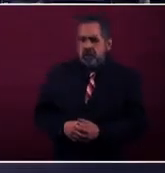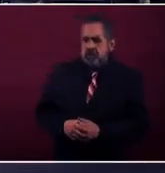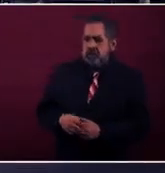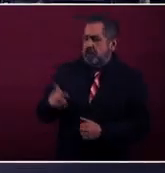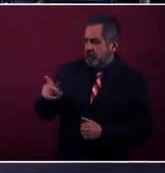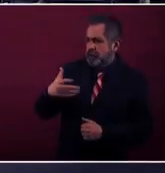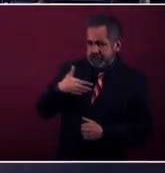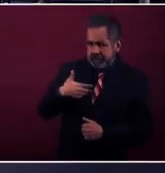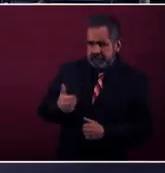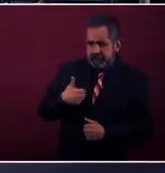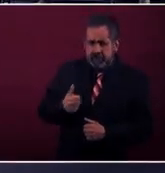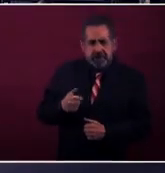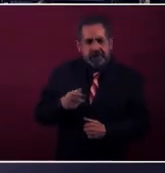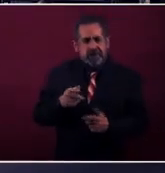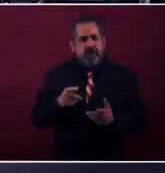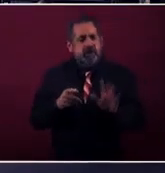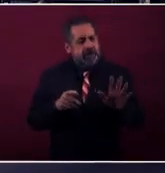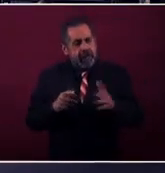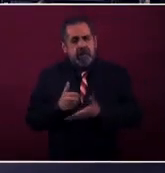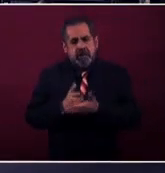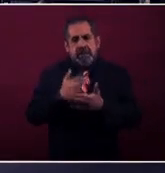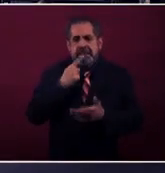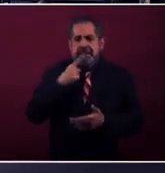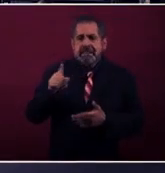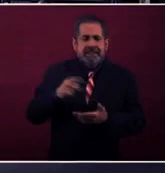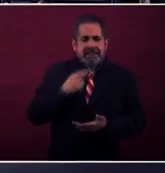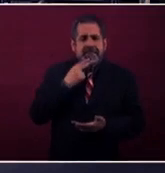parte. mucho, pero